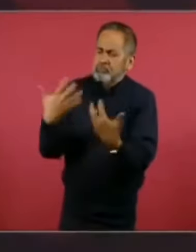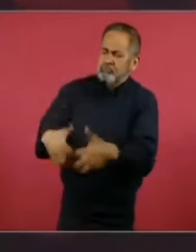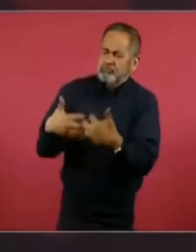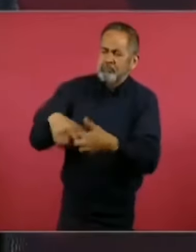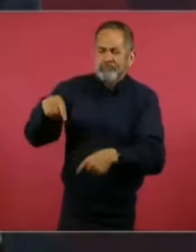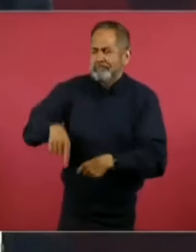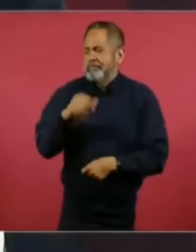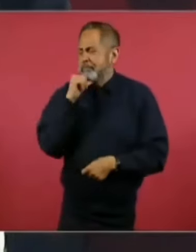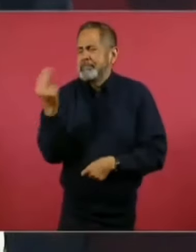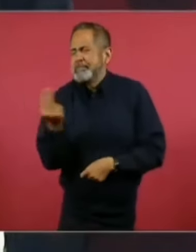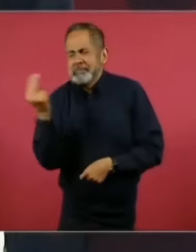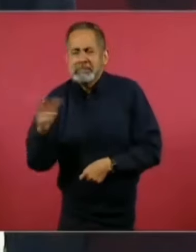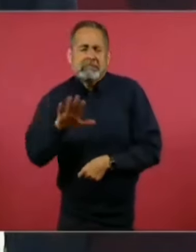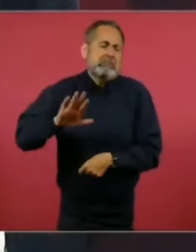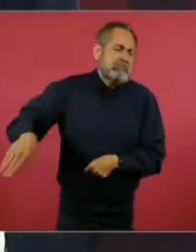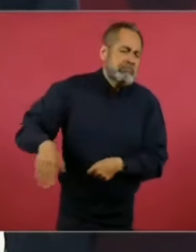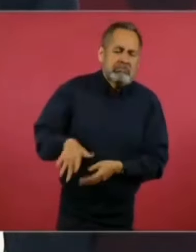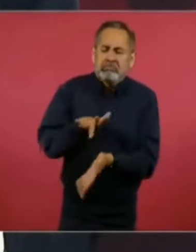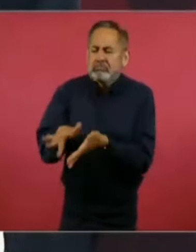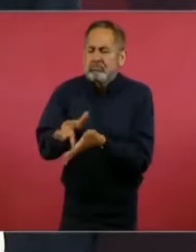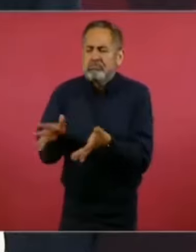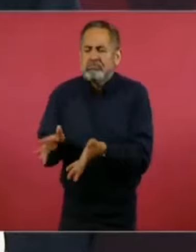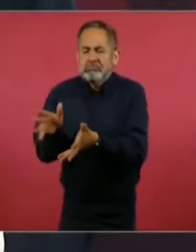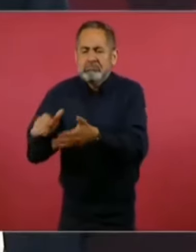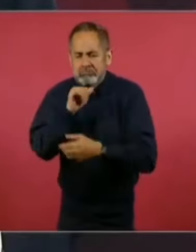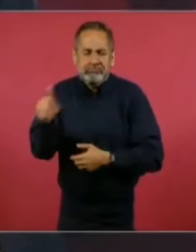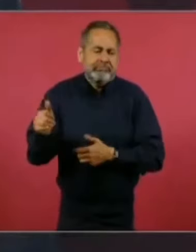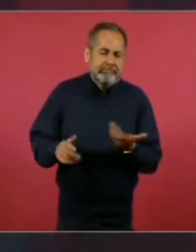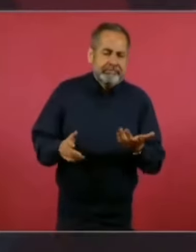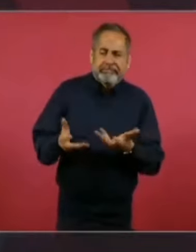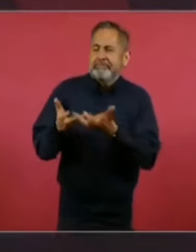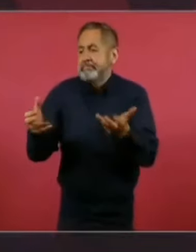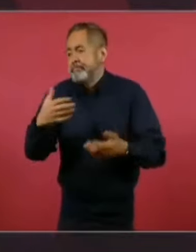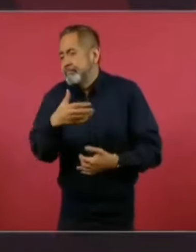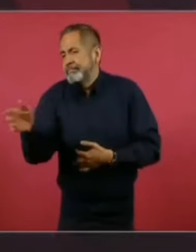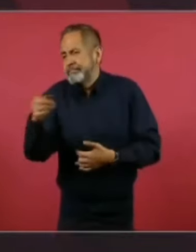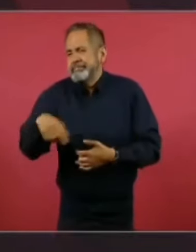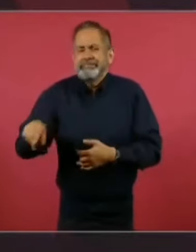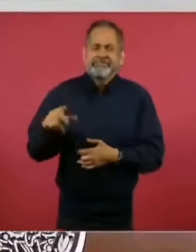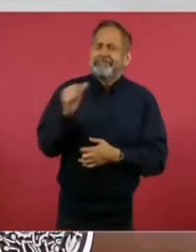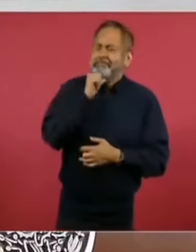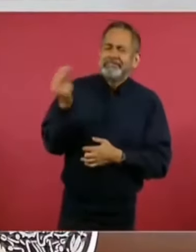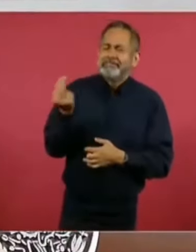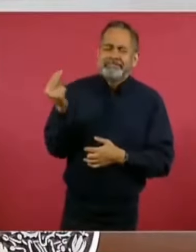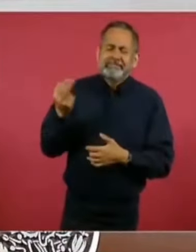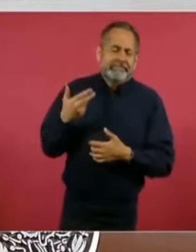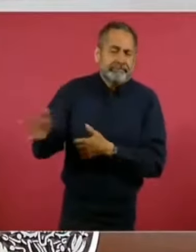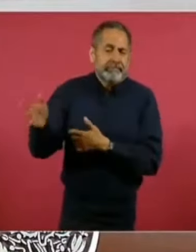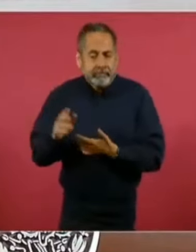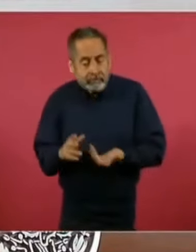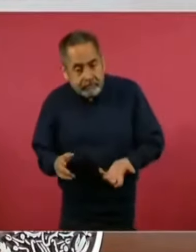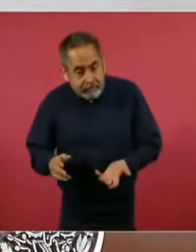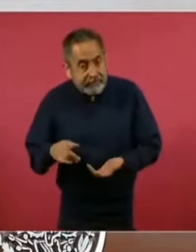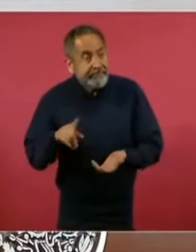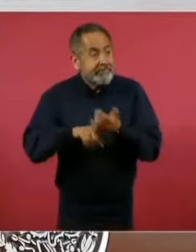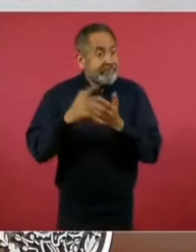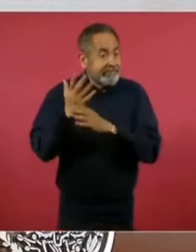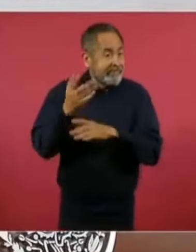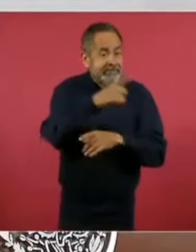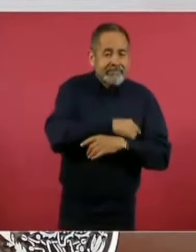había necesidad de fomentar el campo ni las actividades productivas. Se llegó a decir que la